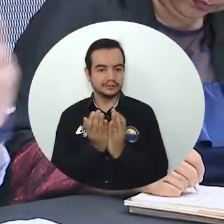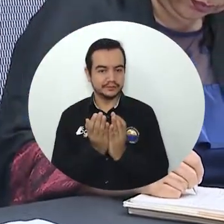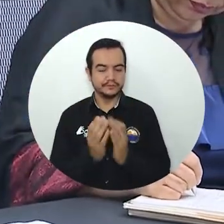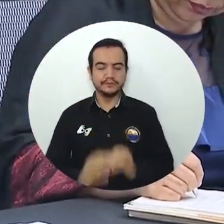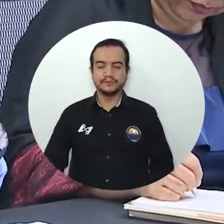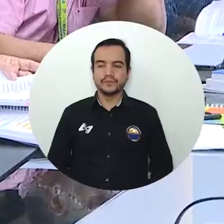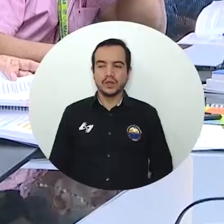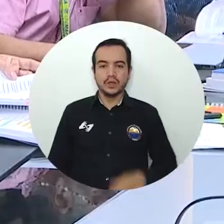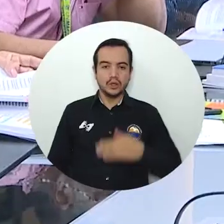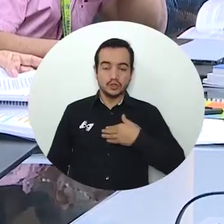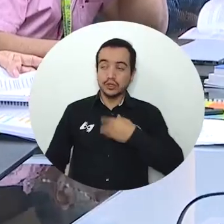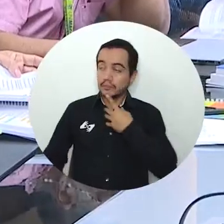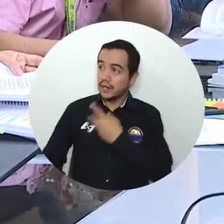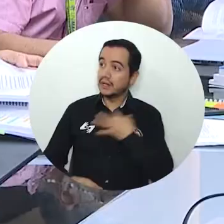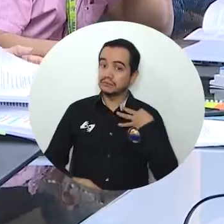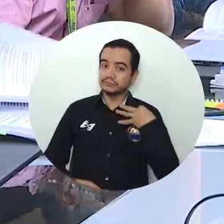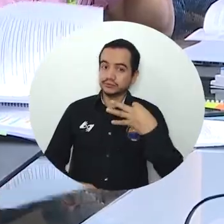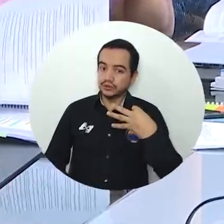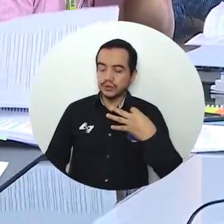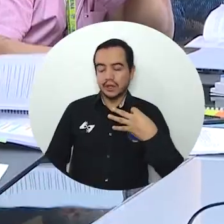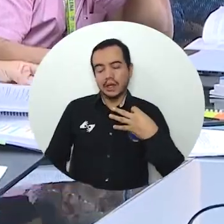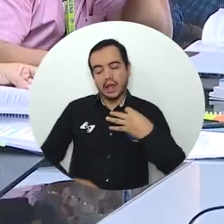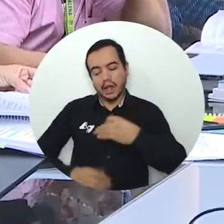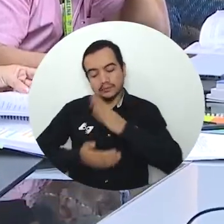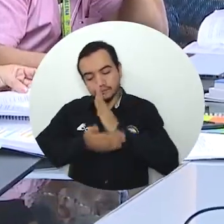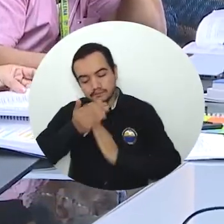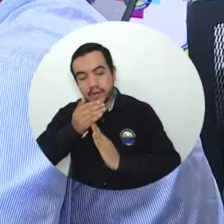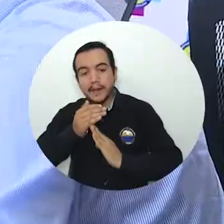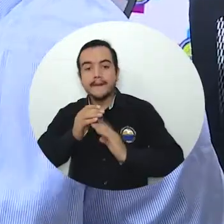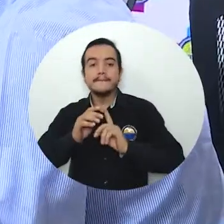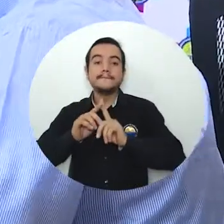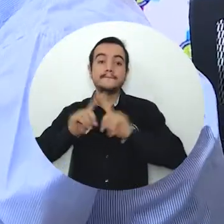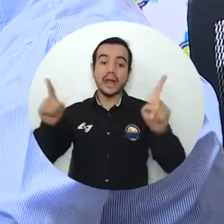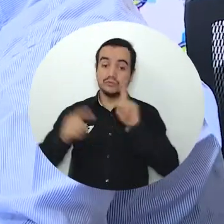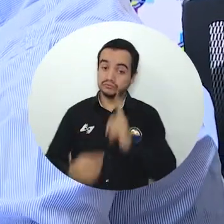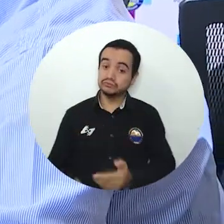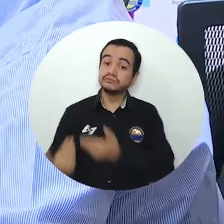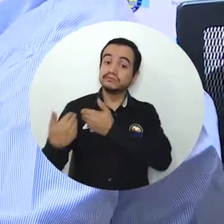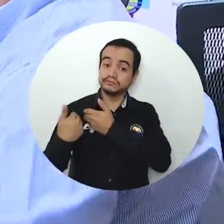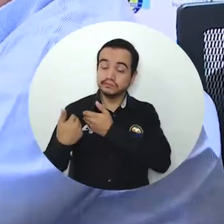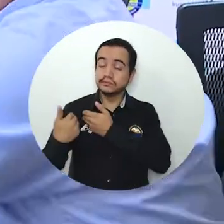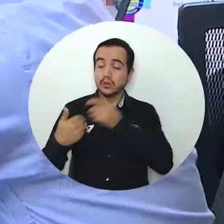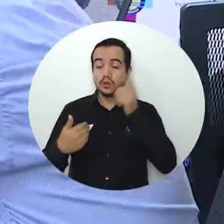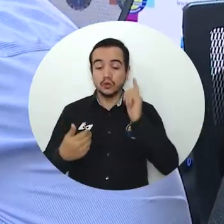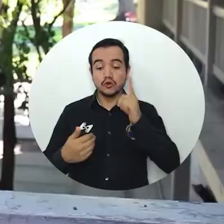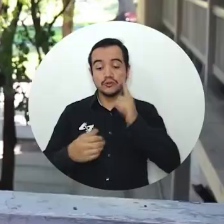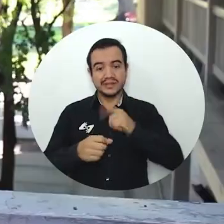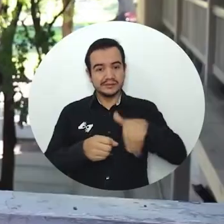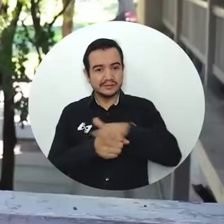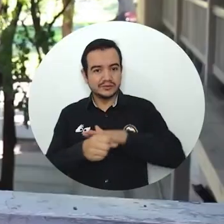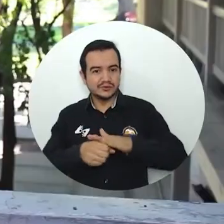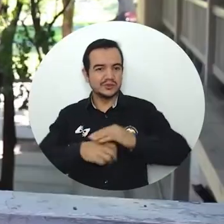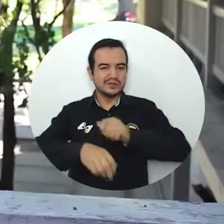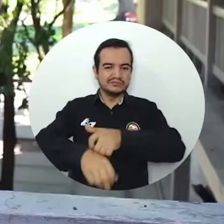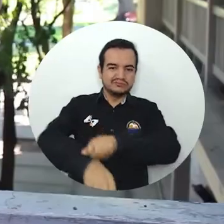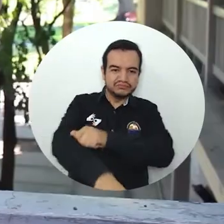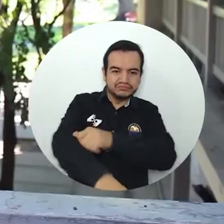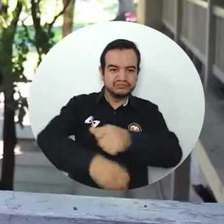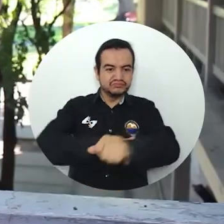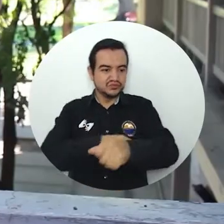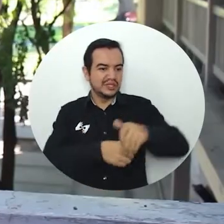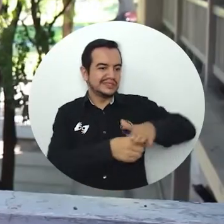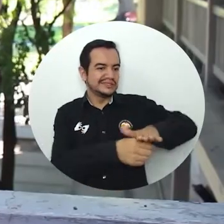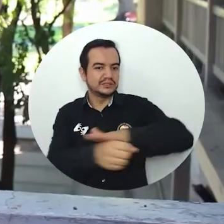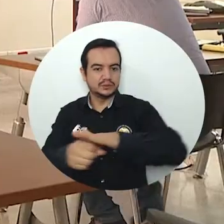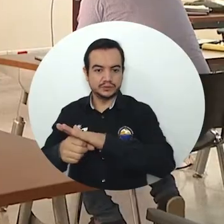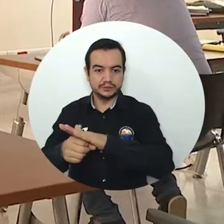educación superior. Lo recibo con mucha humildad, pero con mucha responsabilidad de seguir trabajando en las diferentes áreas en que